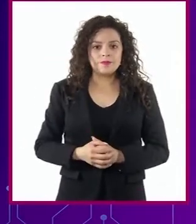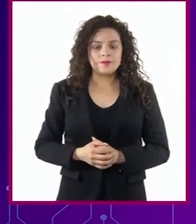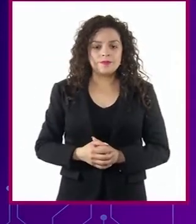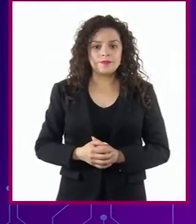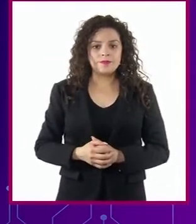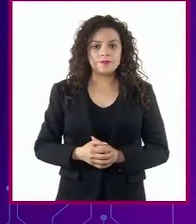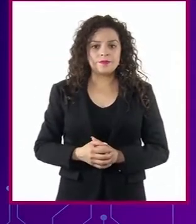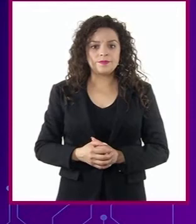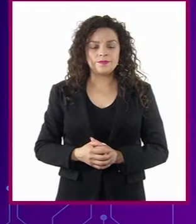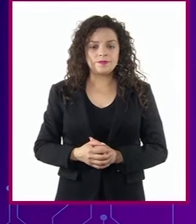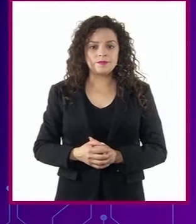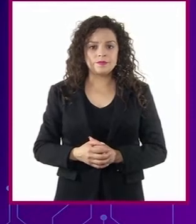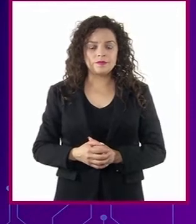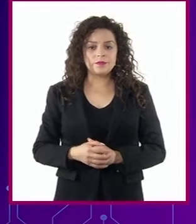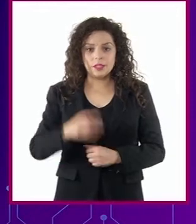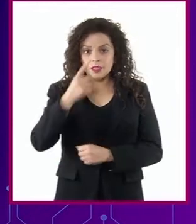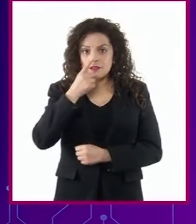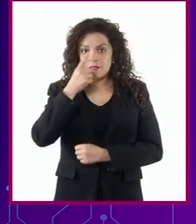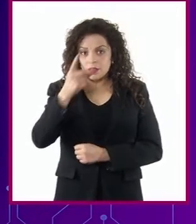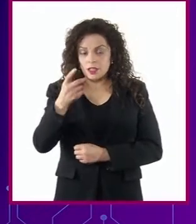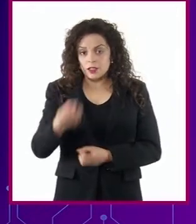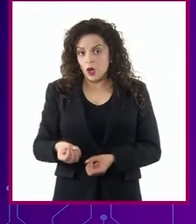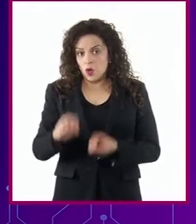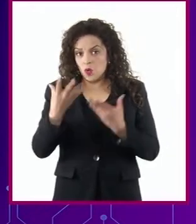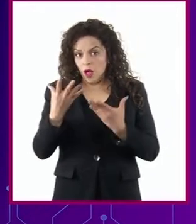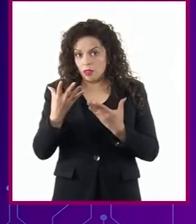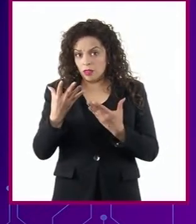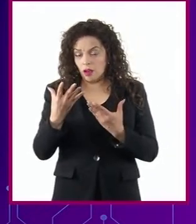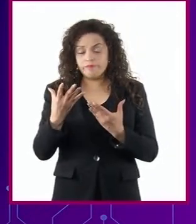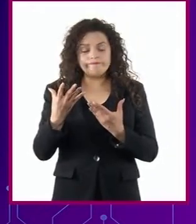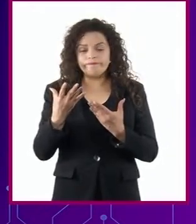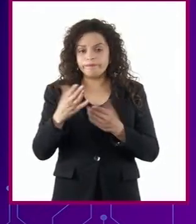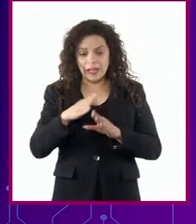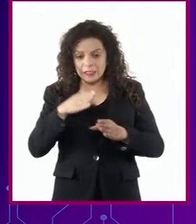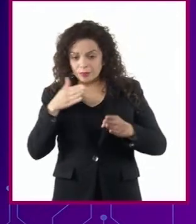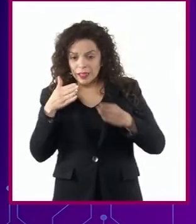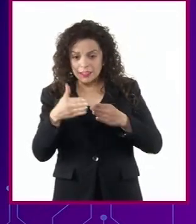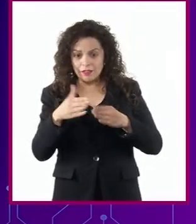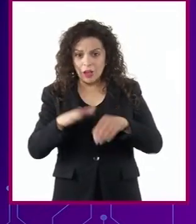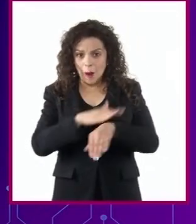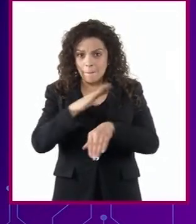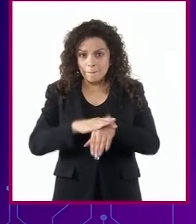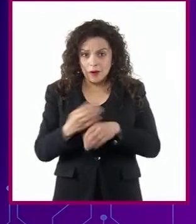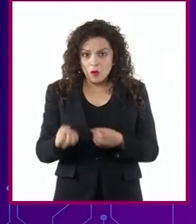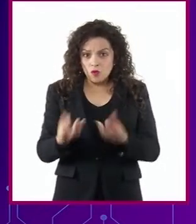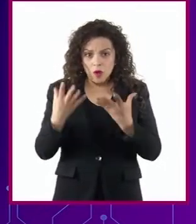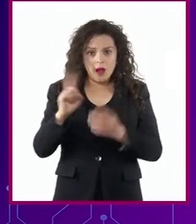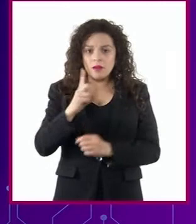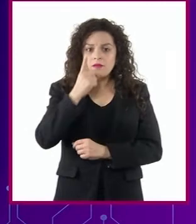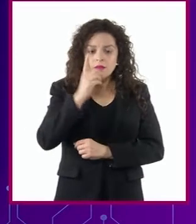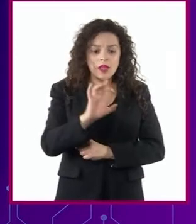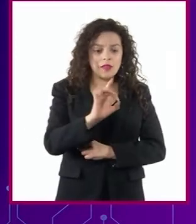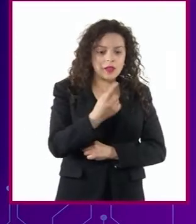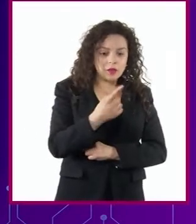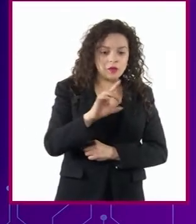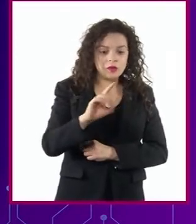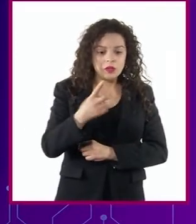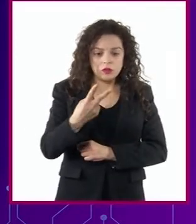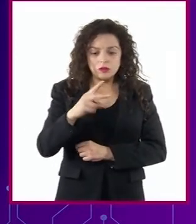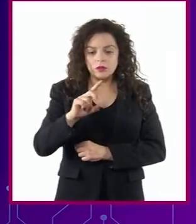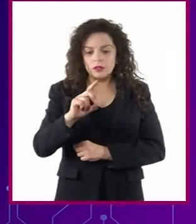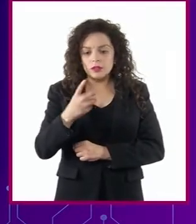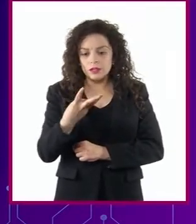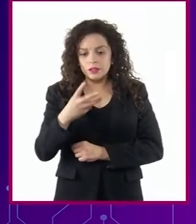hecho, no se está diciendo una puntuación en particular, sino que las puntuaciones 31, 32,